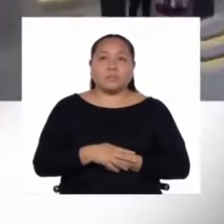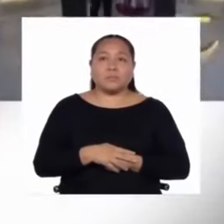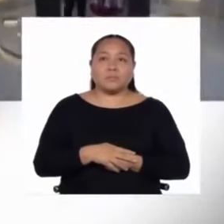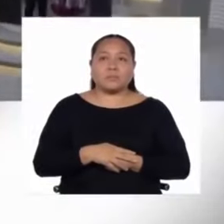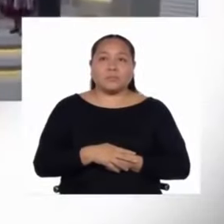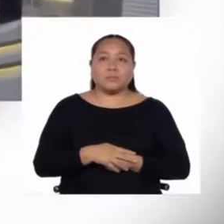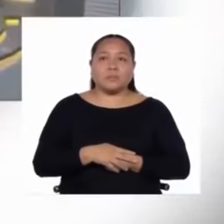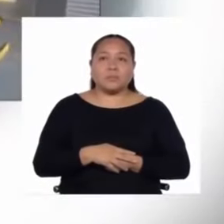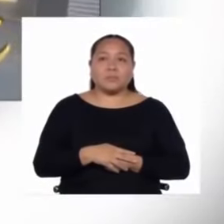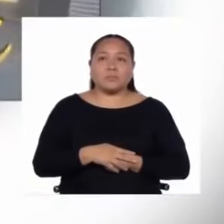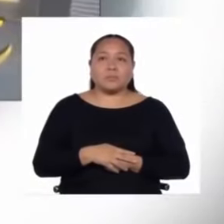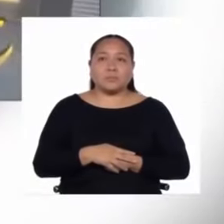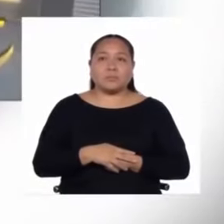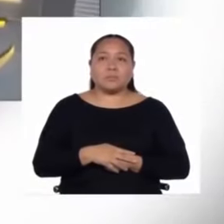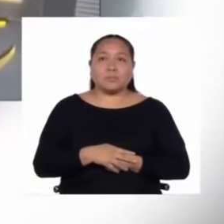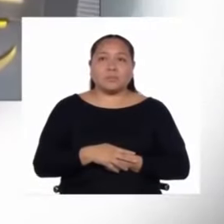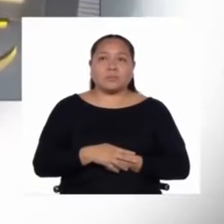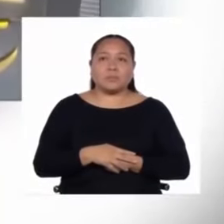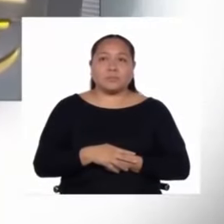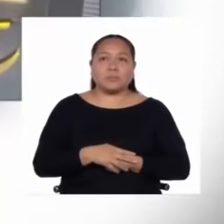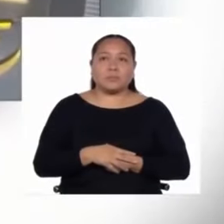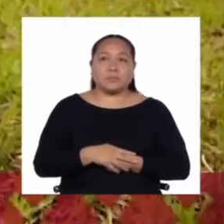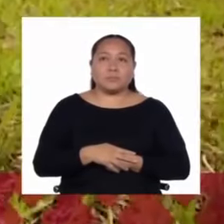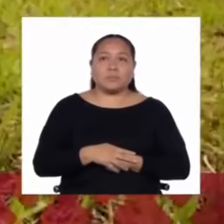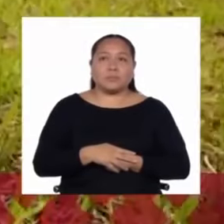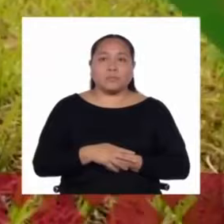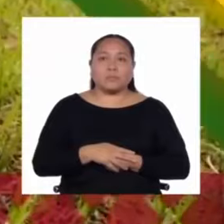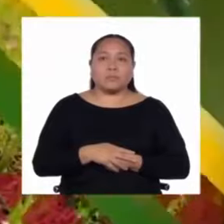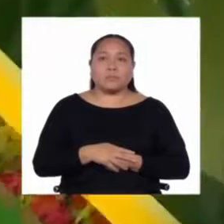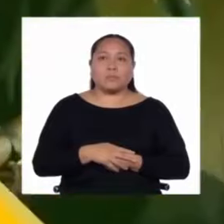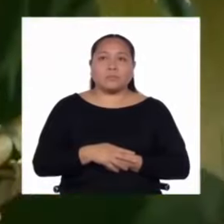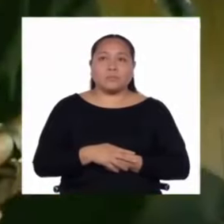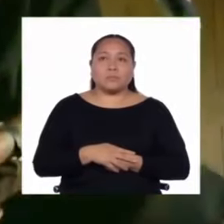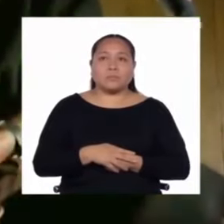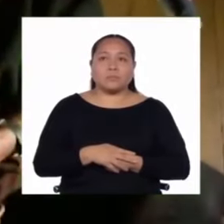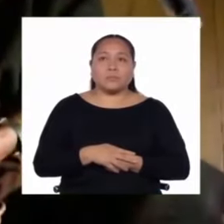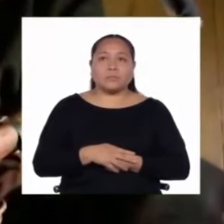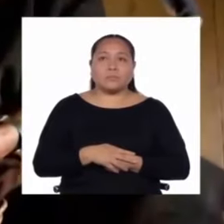abril paksinja pawaranka, tunka pakalkon maranwa.